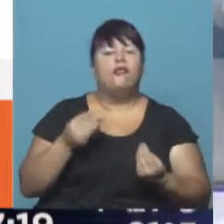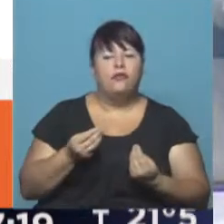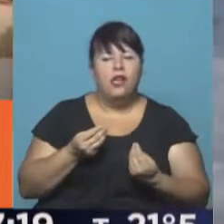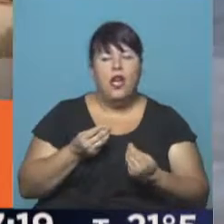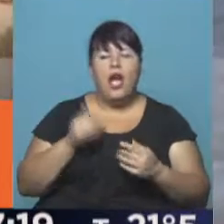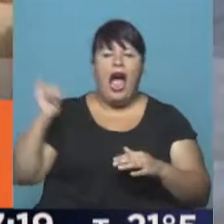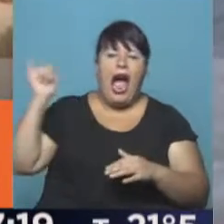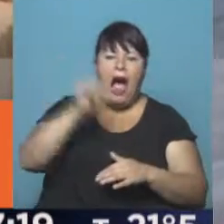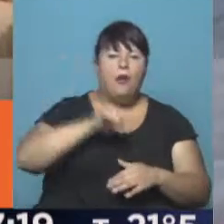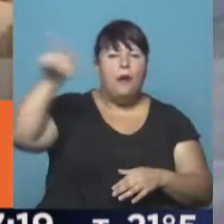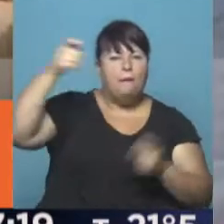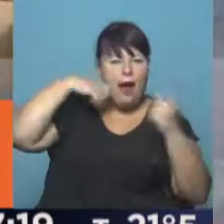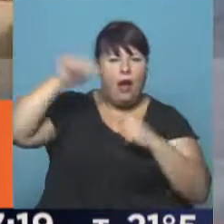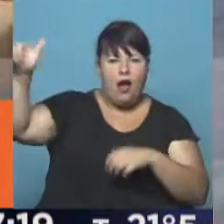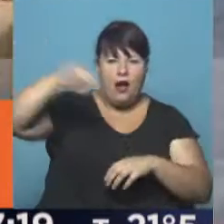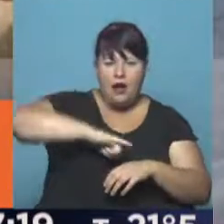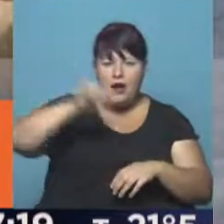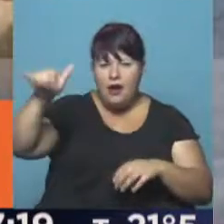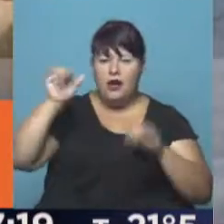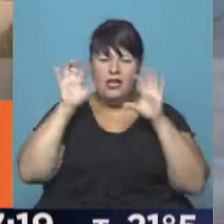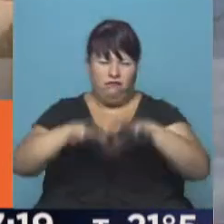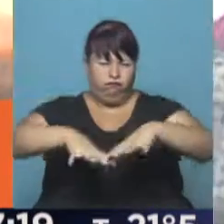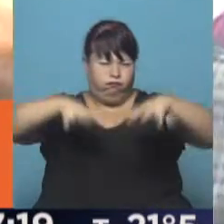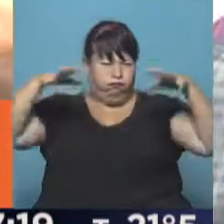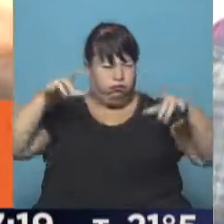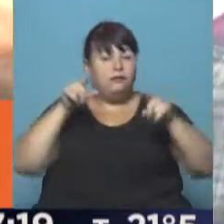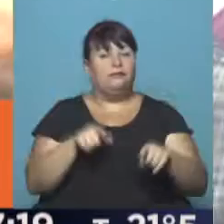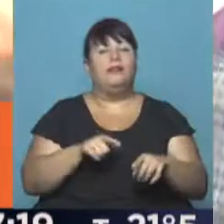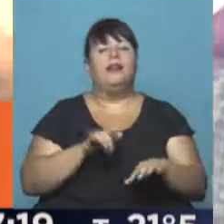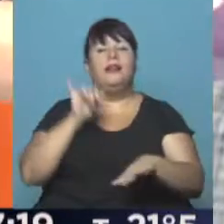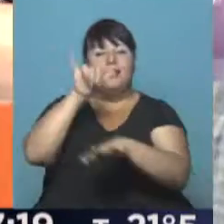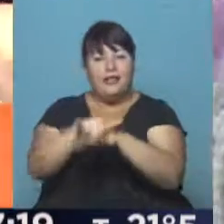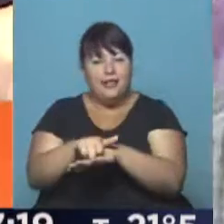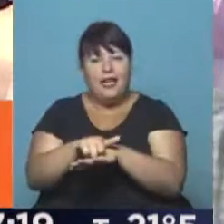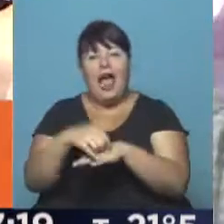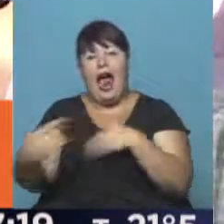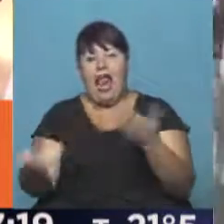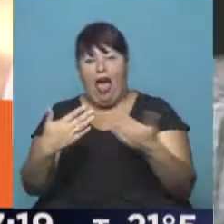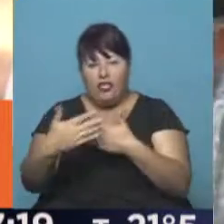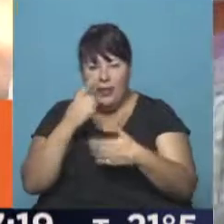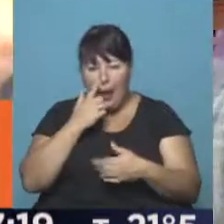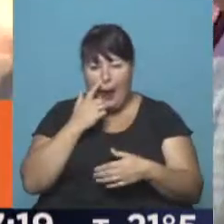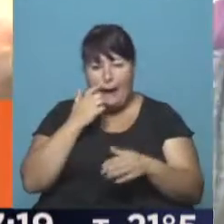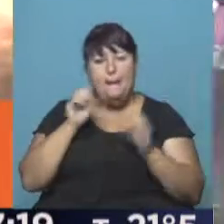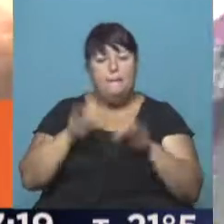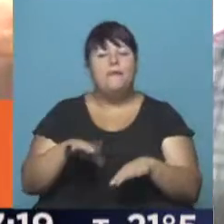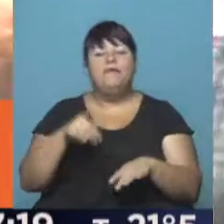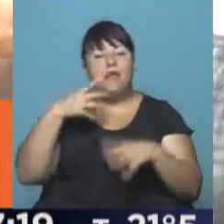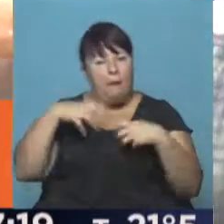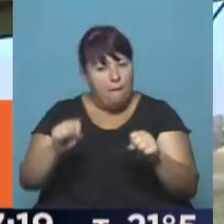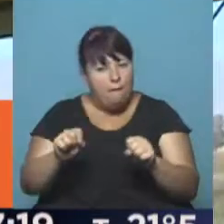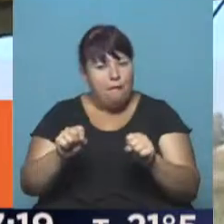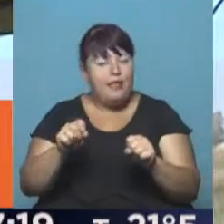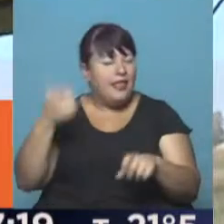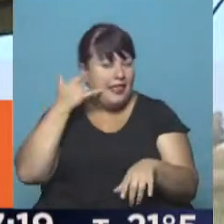con vuelos a Paraguay, donde venían cargados, donde paraban en caminos vecinales. Se tiene detectado, de acuerdo a